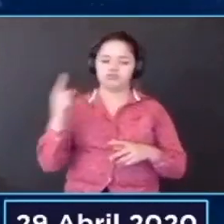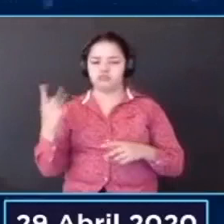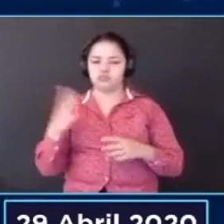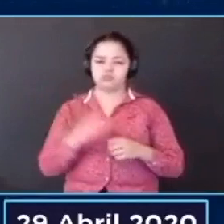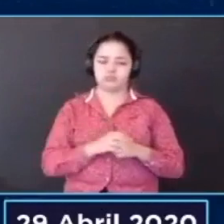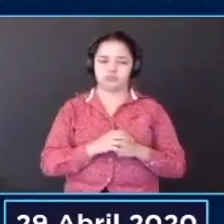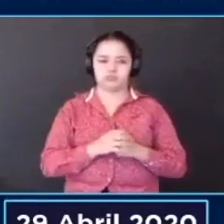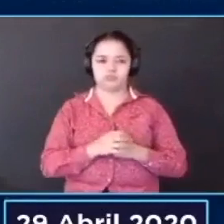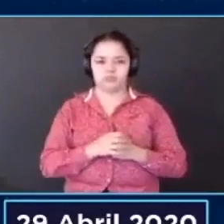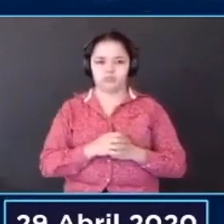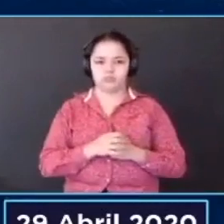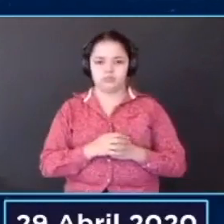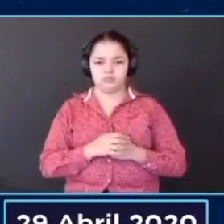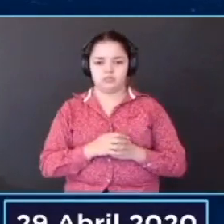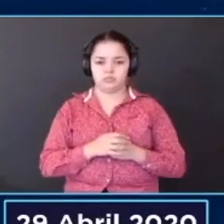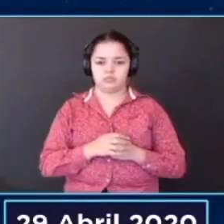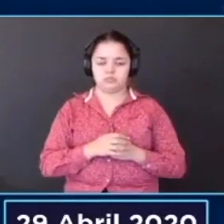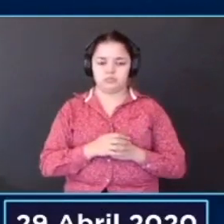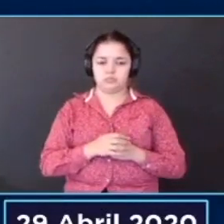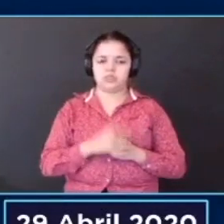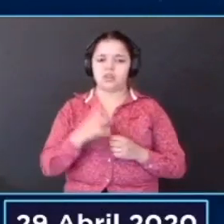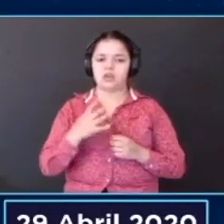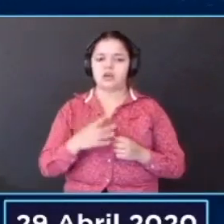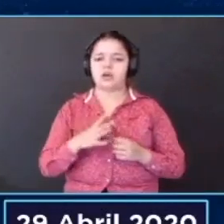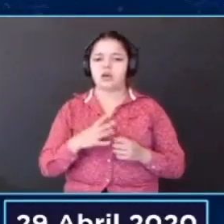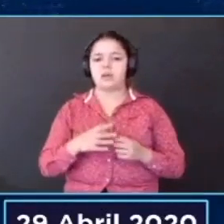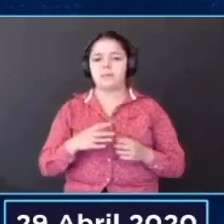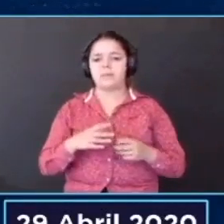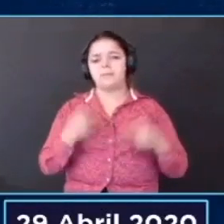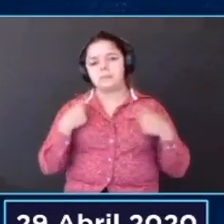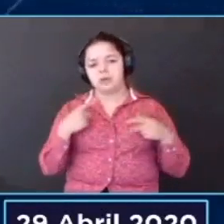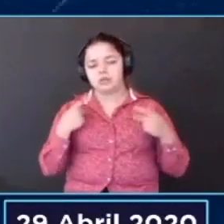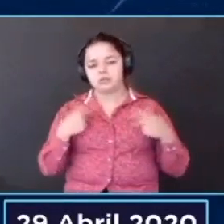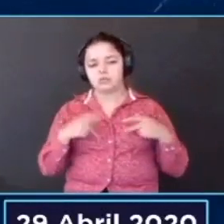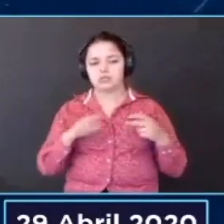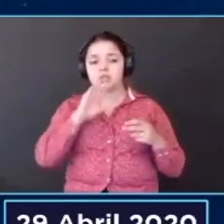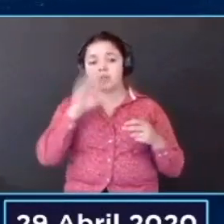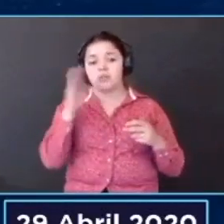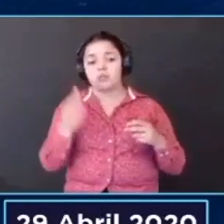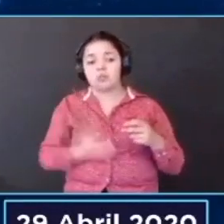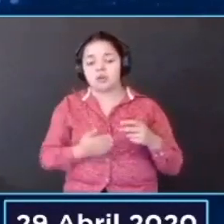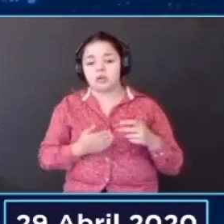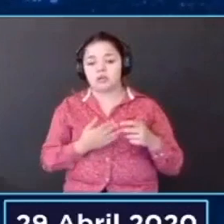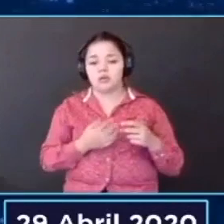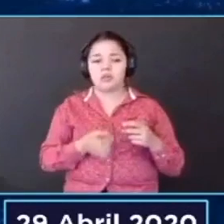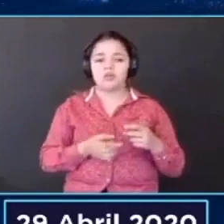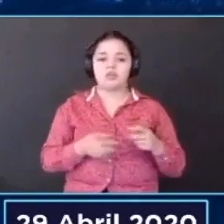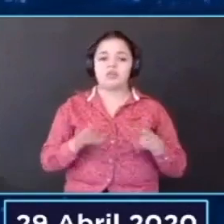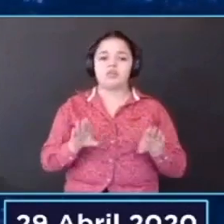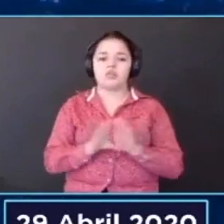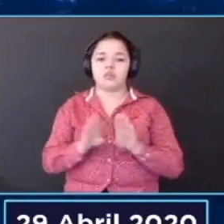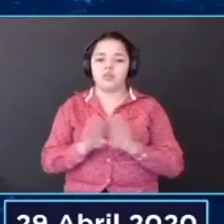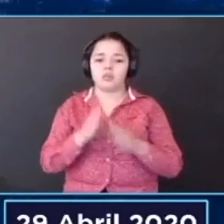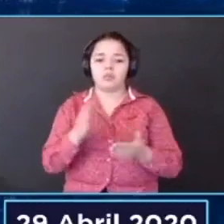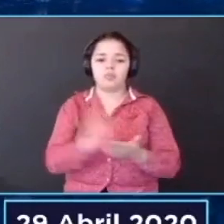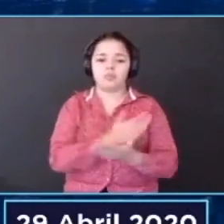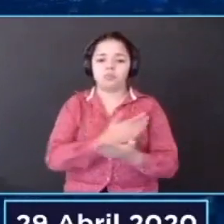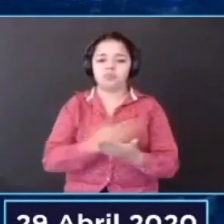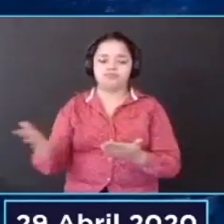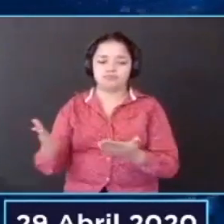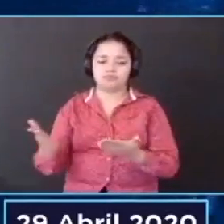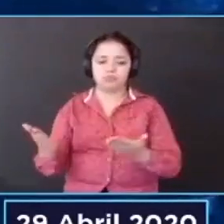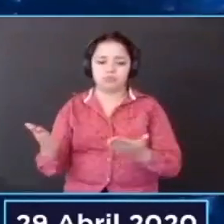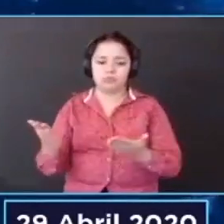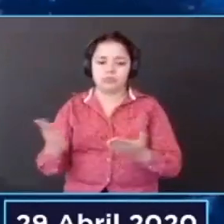La distribución de defunciones en relación a COVID. Tenemos defunciones de 25 a 44 años. Los jóvenes